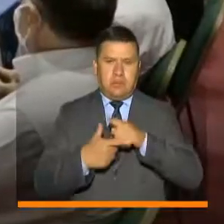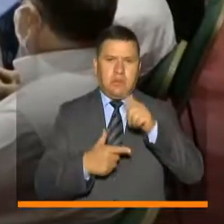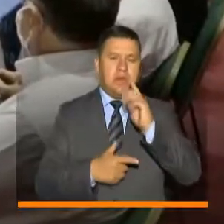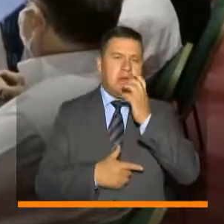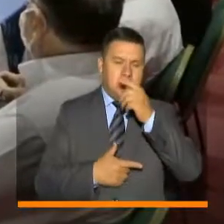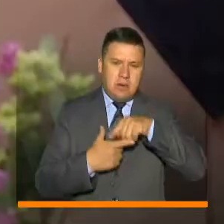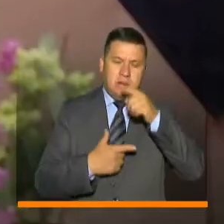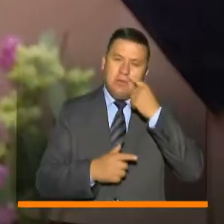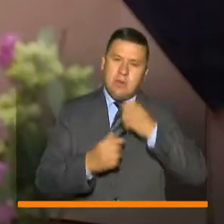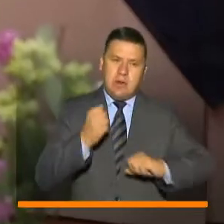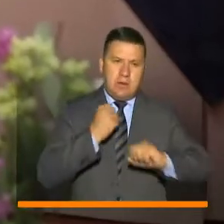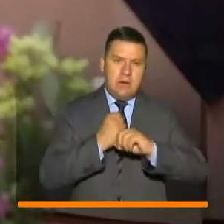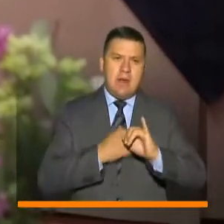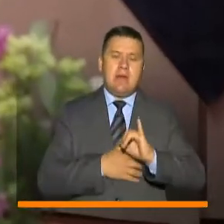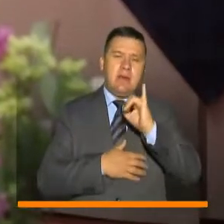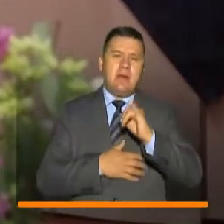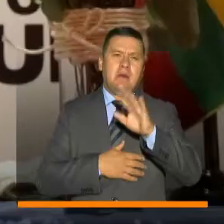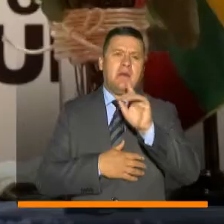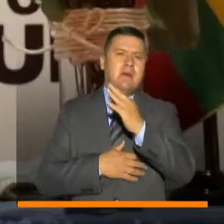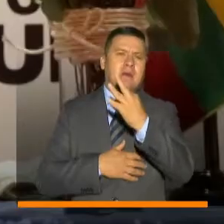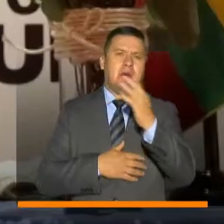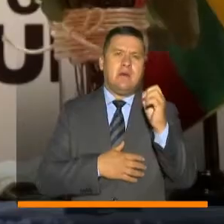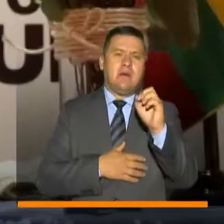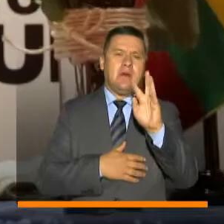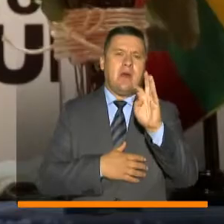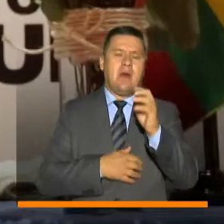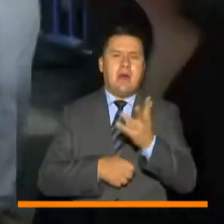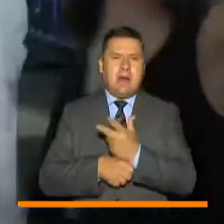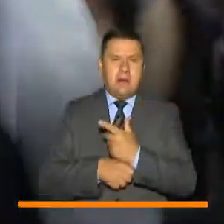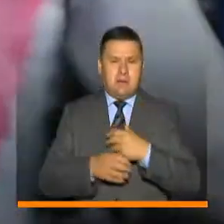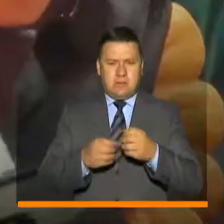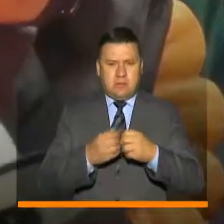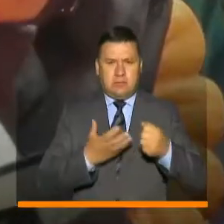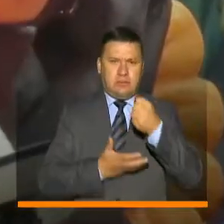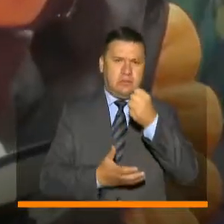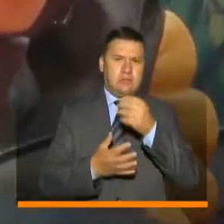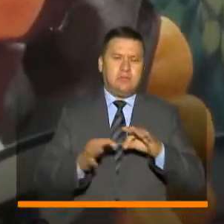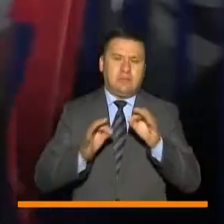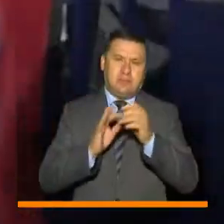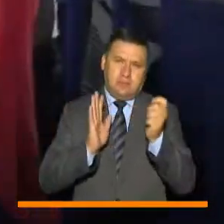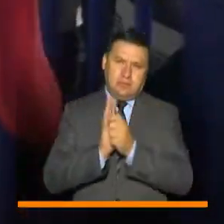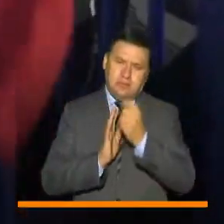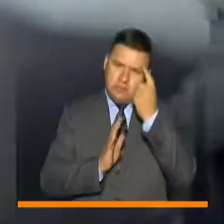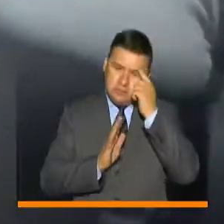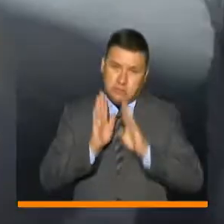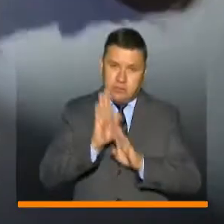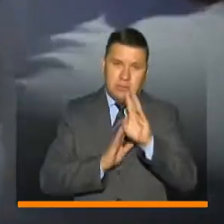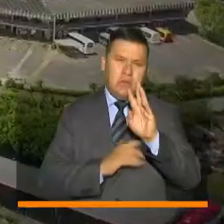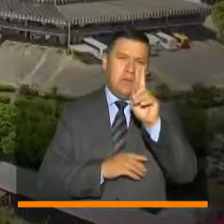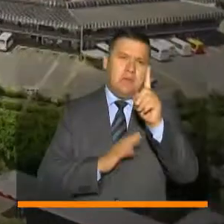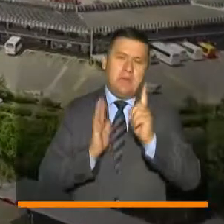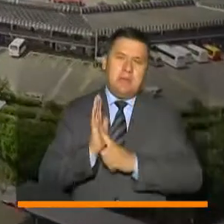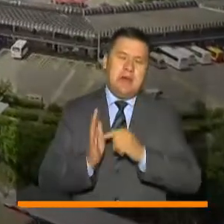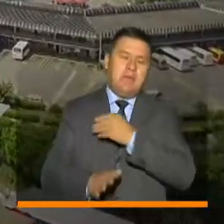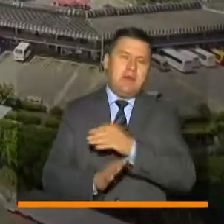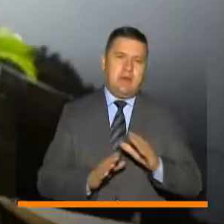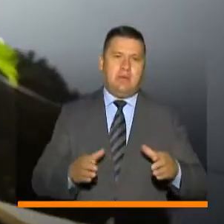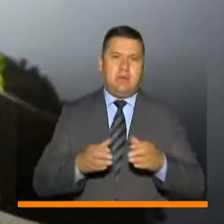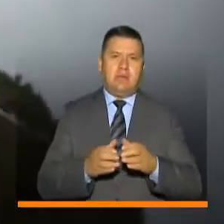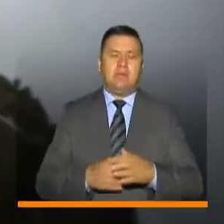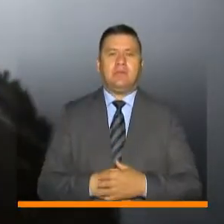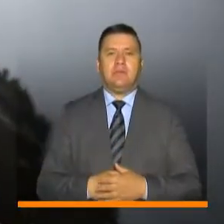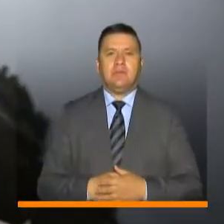naranja, se está apoyando en Ibagué a más de 300 artistas con recursos municipales que superan los